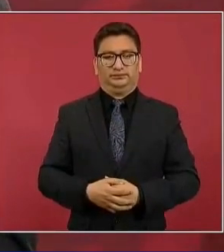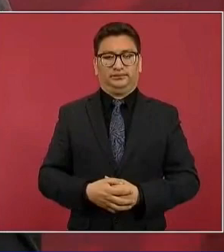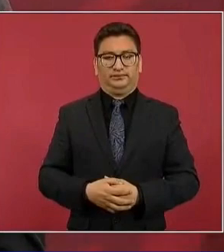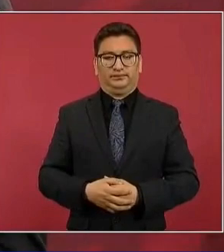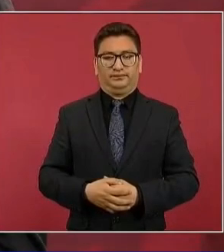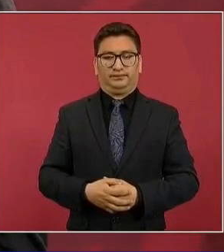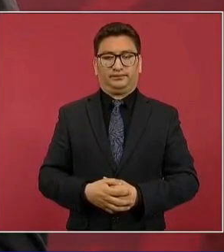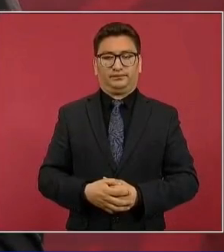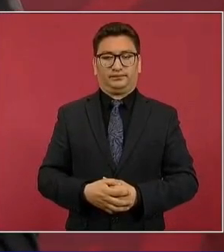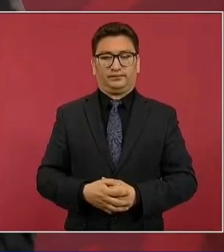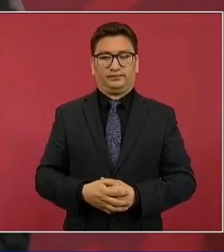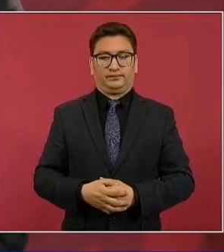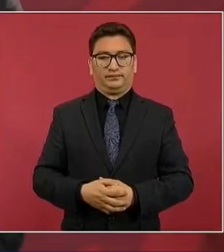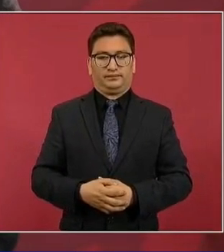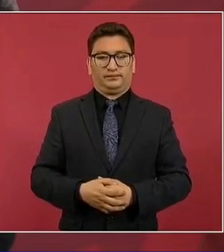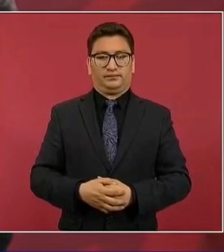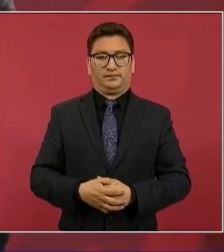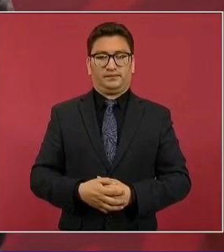no